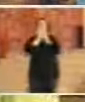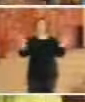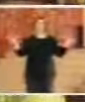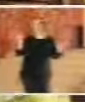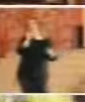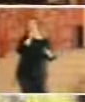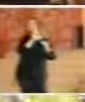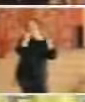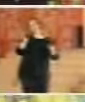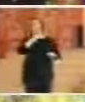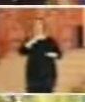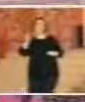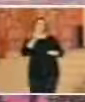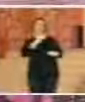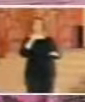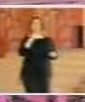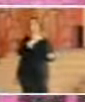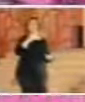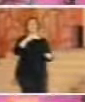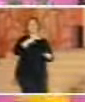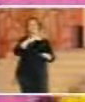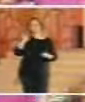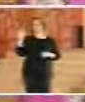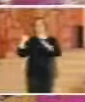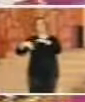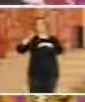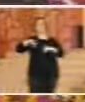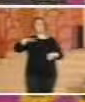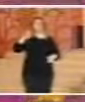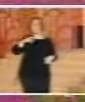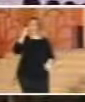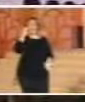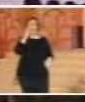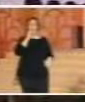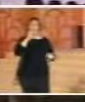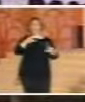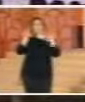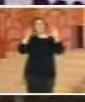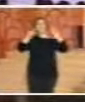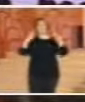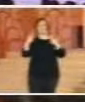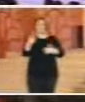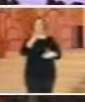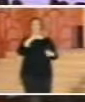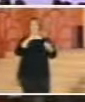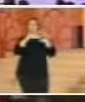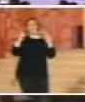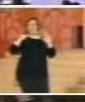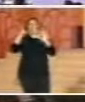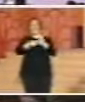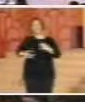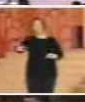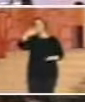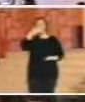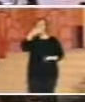con humor. Trajo el hijo hace unos meses en un programa en la cesta que la nueva ley